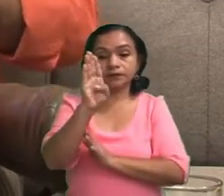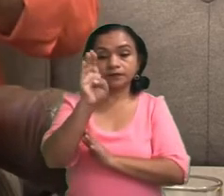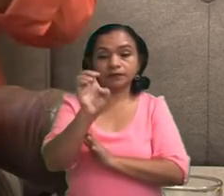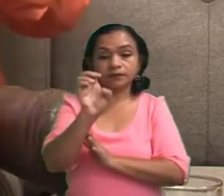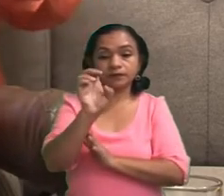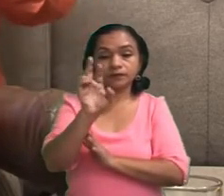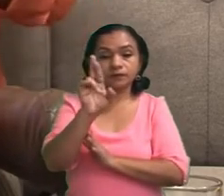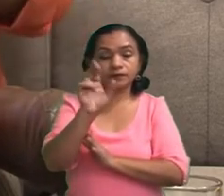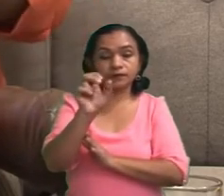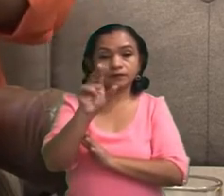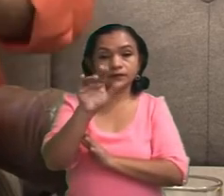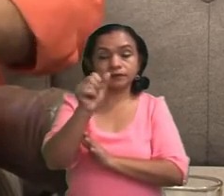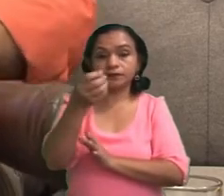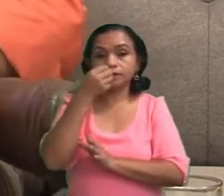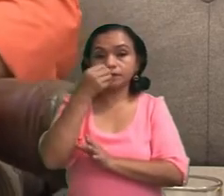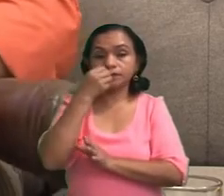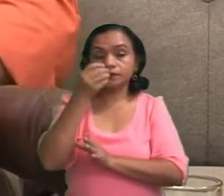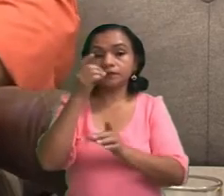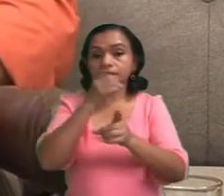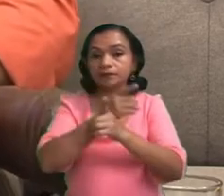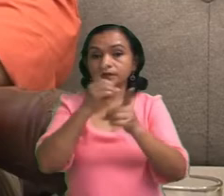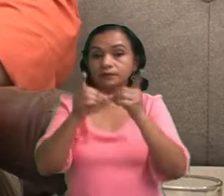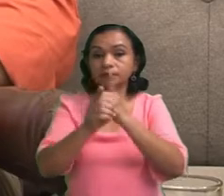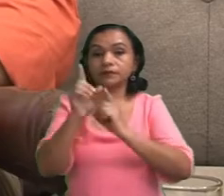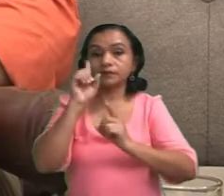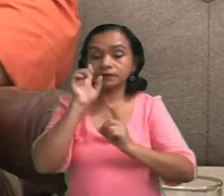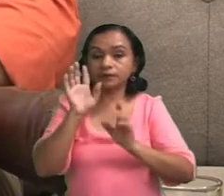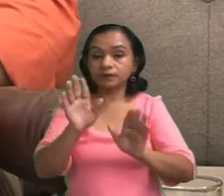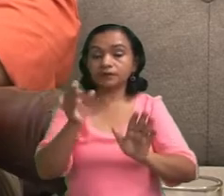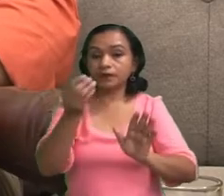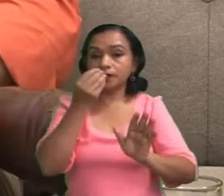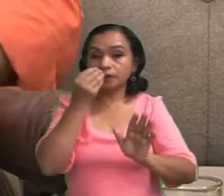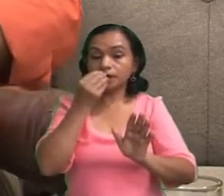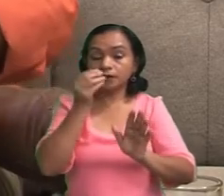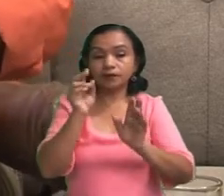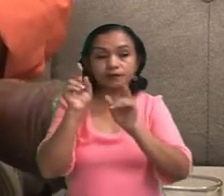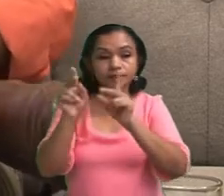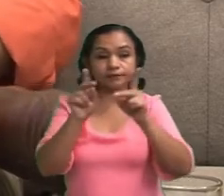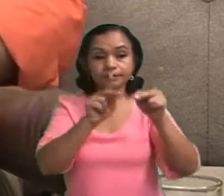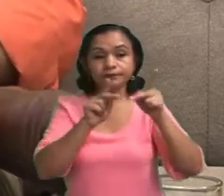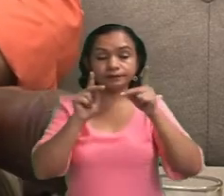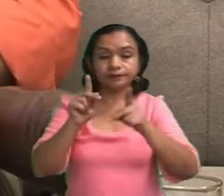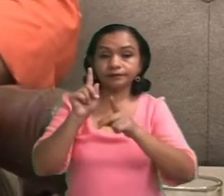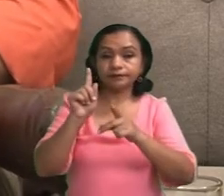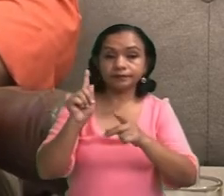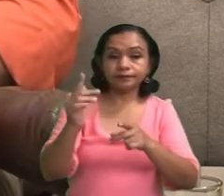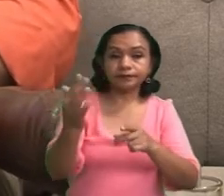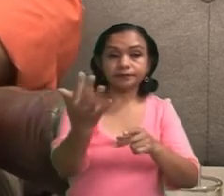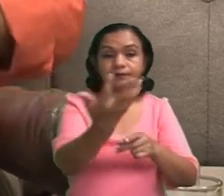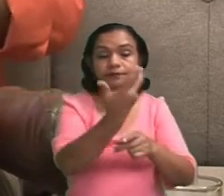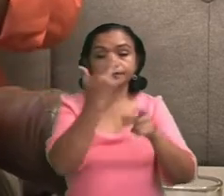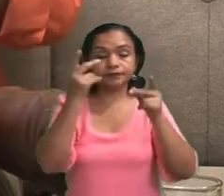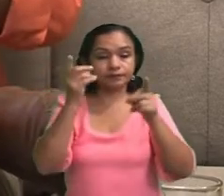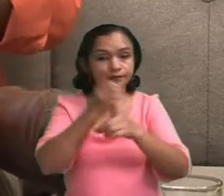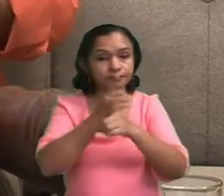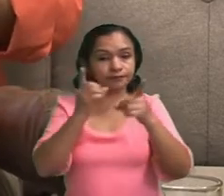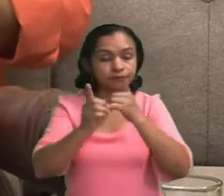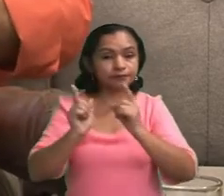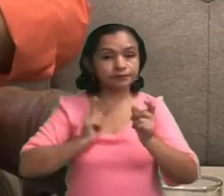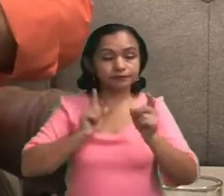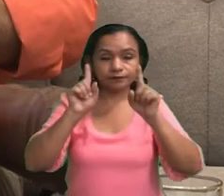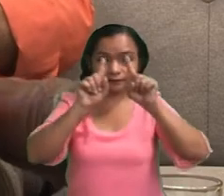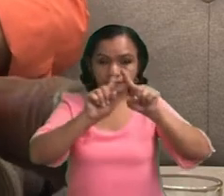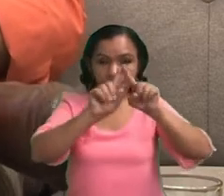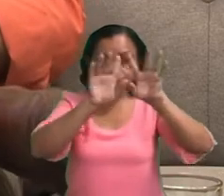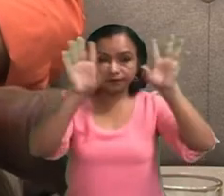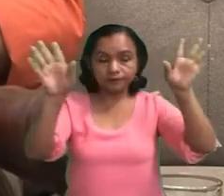significa asegurar que haya alimentación para la población, porque todos tenemos que estar claros que la alimentación